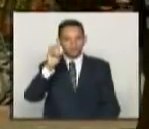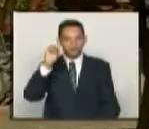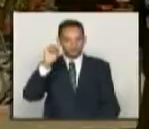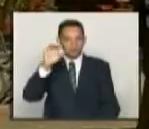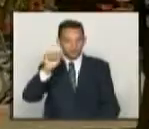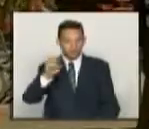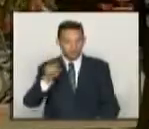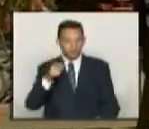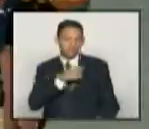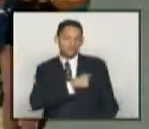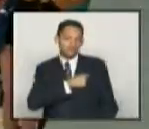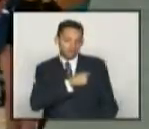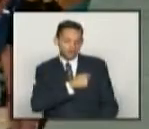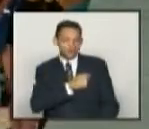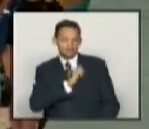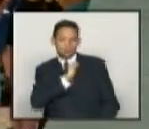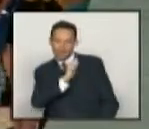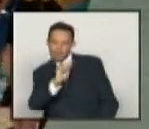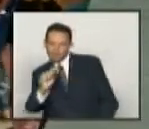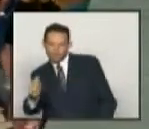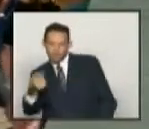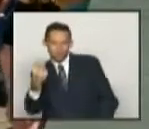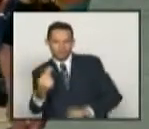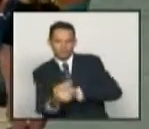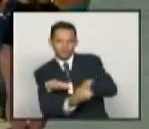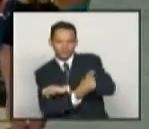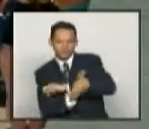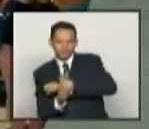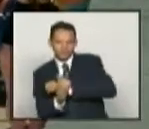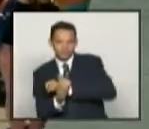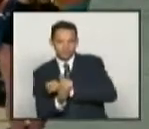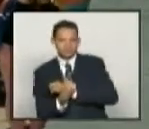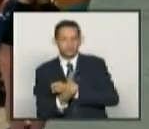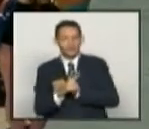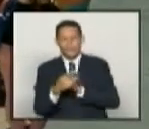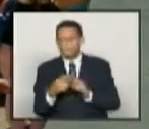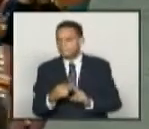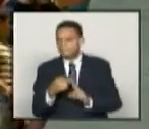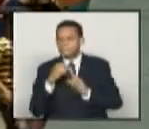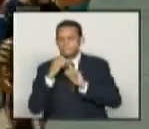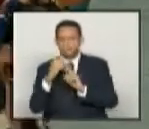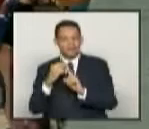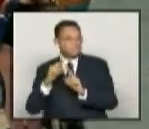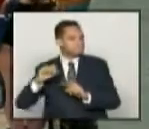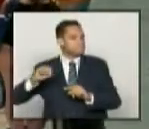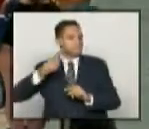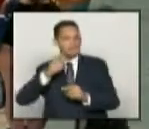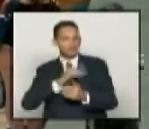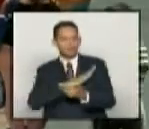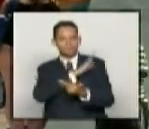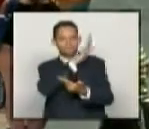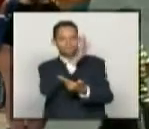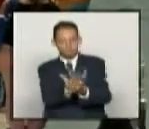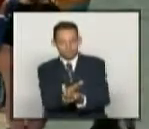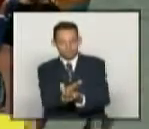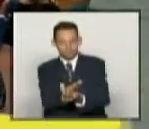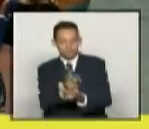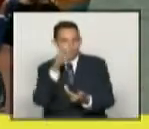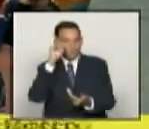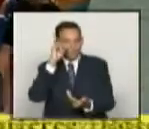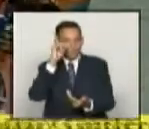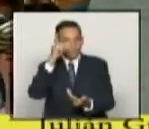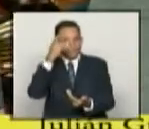para recordar a los televidentes, con la primera experiencia de visita de la gobernación con